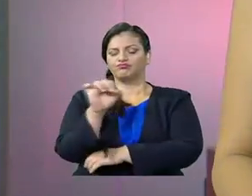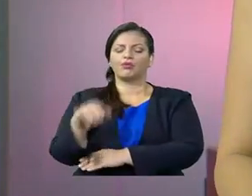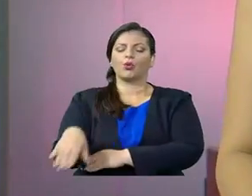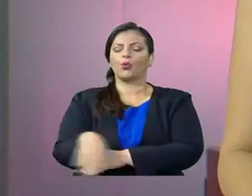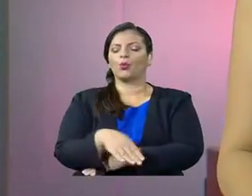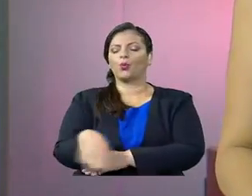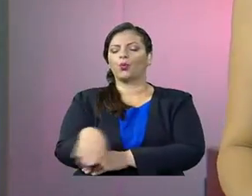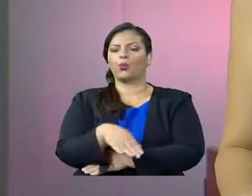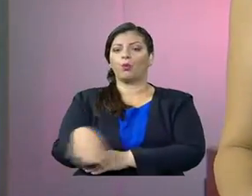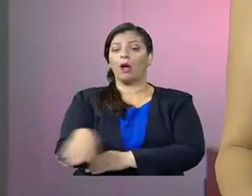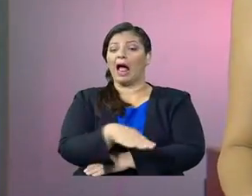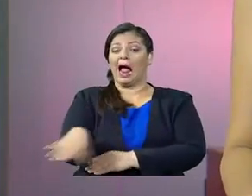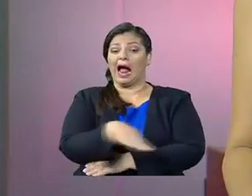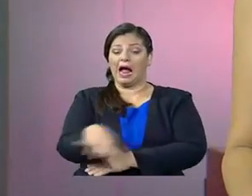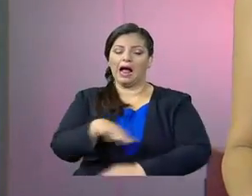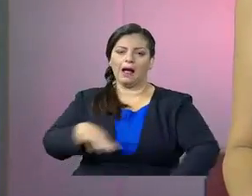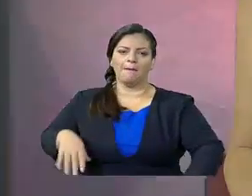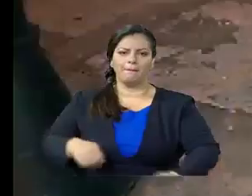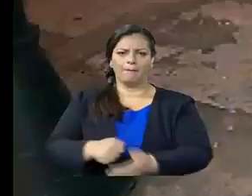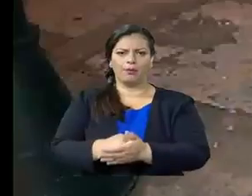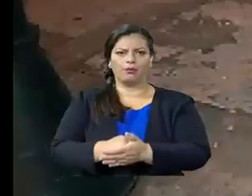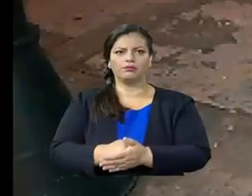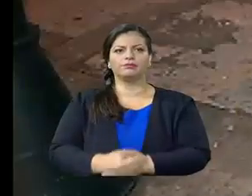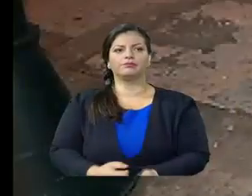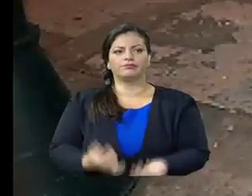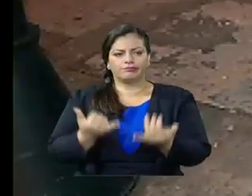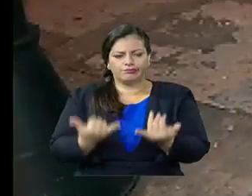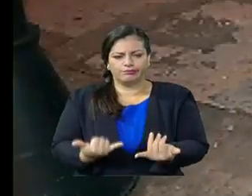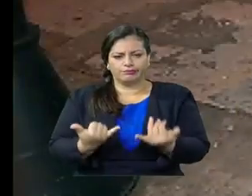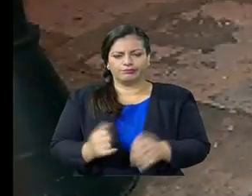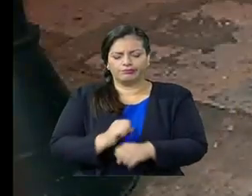esta madrugada en el norte de Guayaquil.